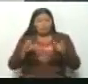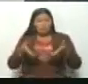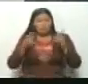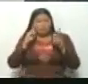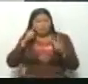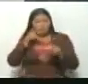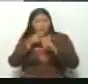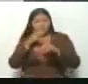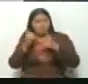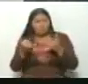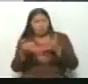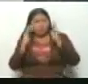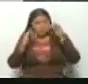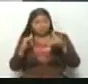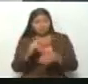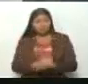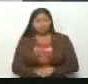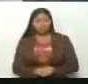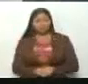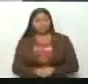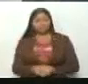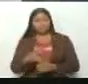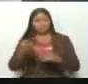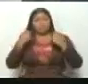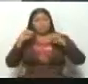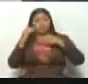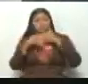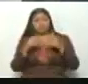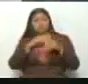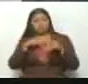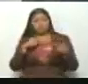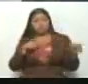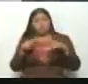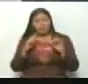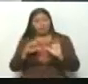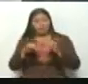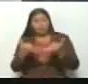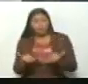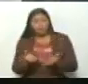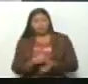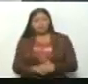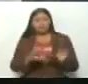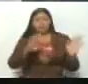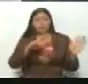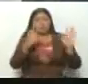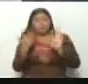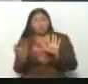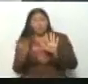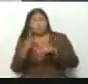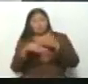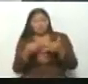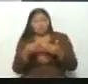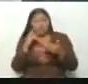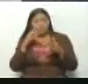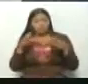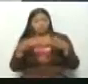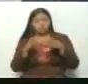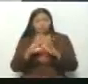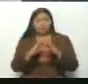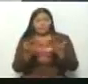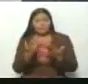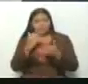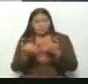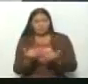las escuelas y la conformación de las brigadas. En este ejercicio, por supuesto, ya tenemos un primer parte de estas 19 carpetas que cada brigada carga en el sistema